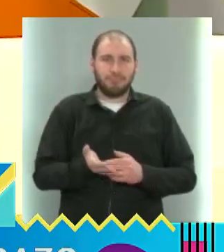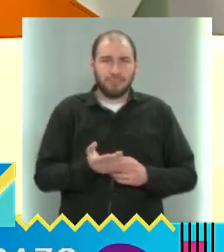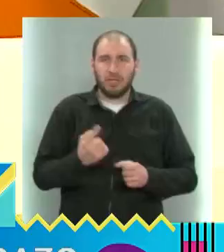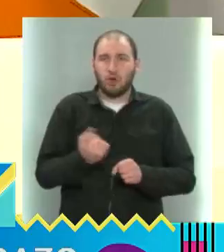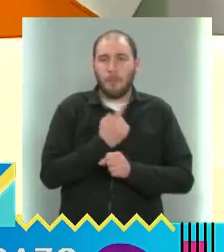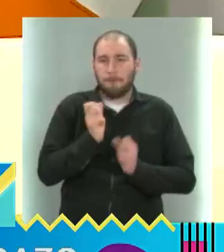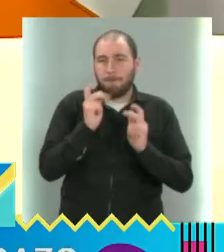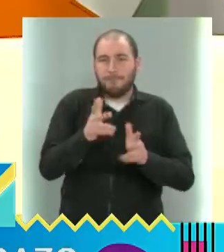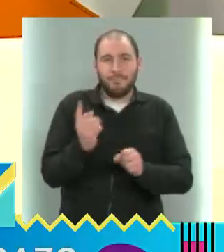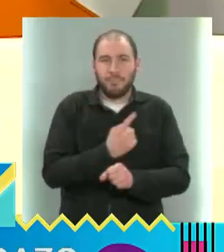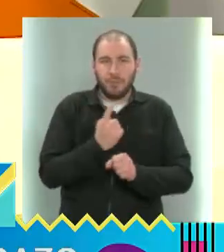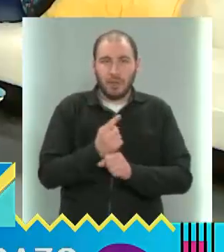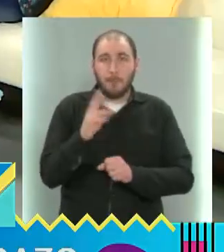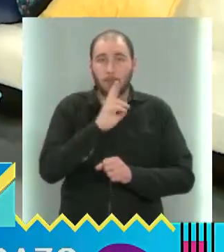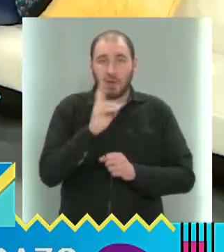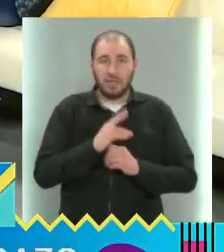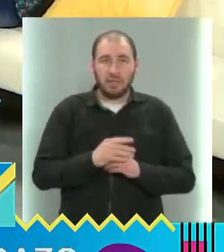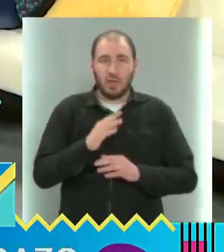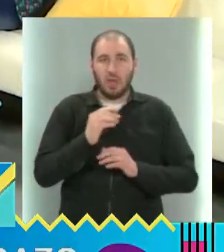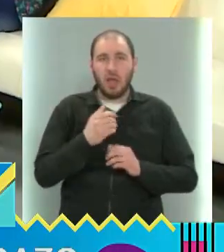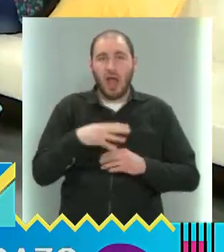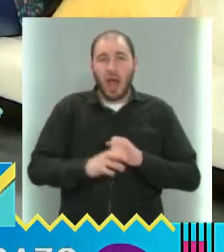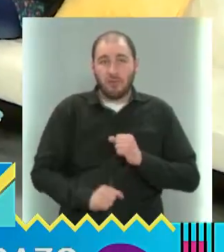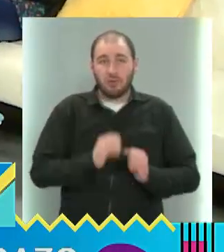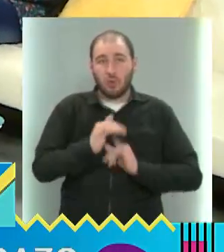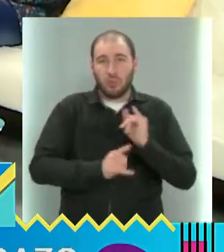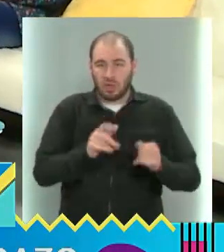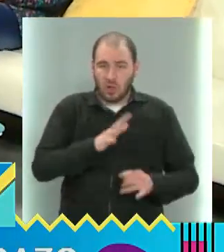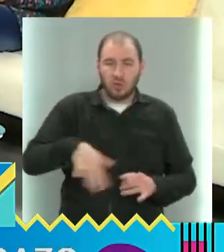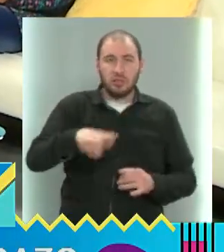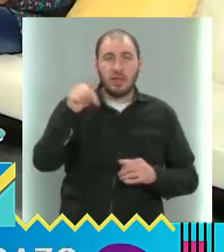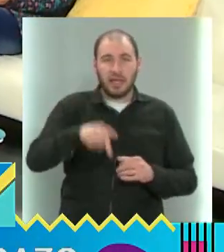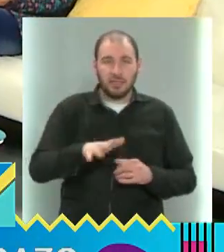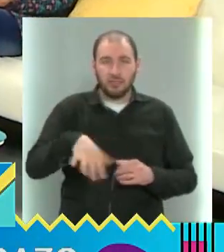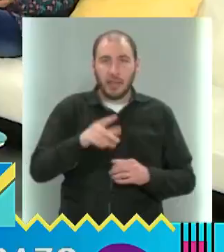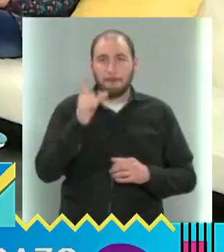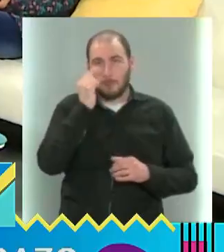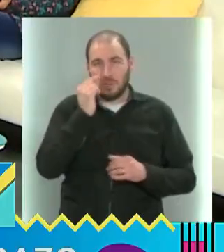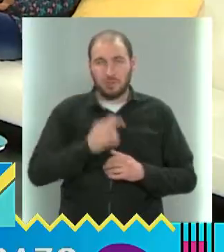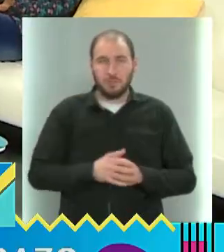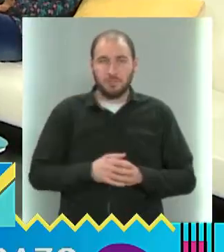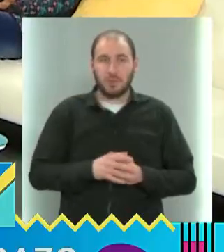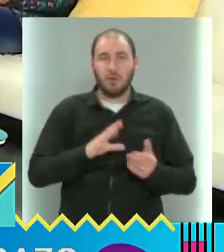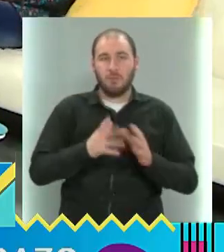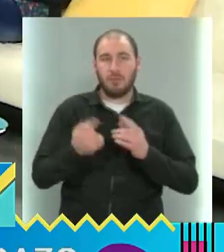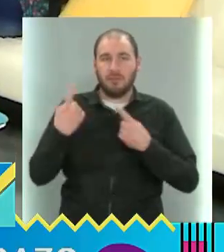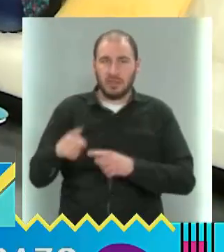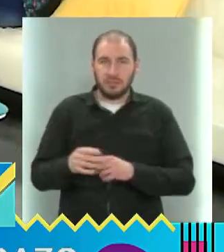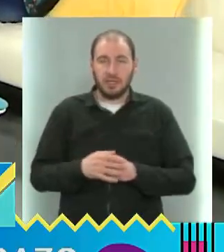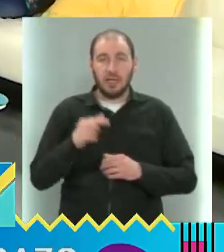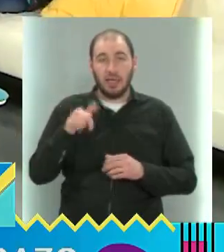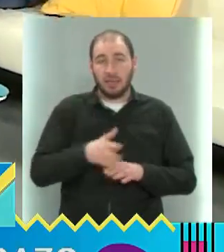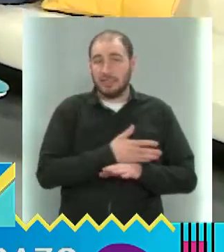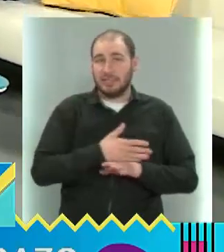poder contarlo a nadie. Hay mujeres que han contado sus abortos en este contexto social y político. De otra manera, esto